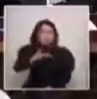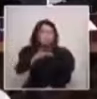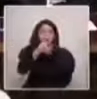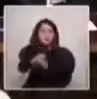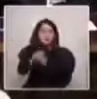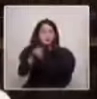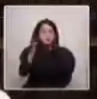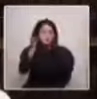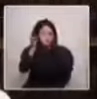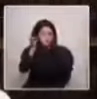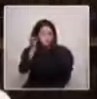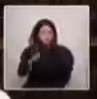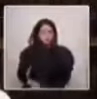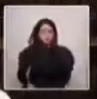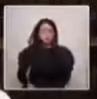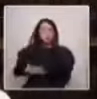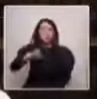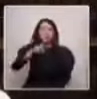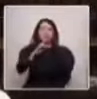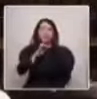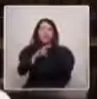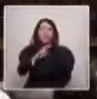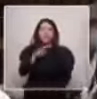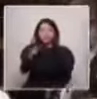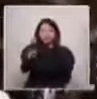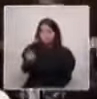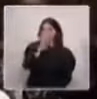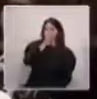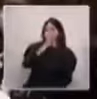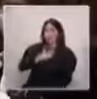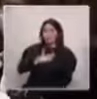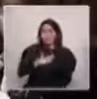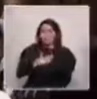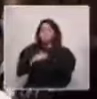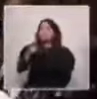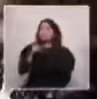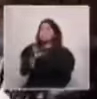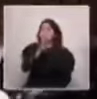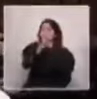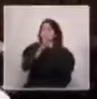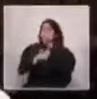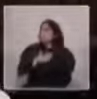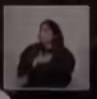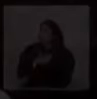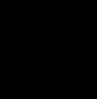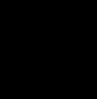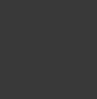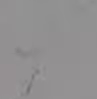¿Me está censurando? ¿Me está censurando?